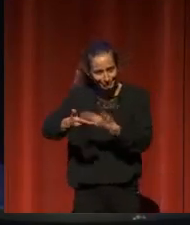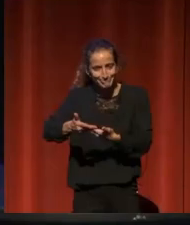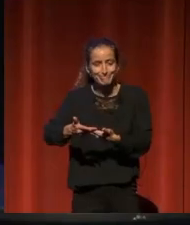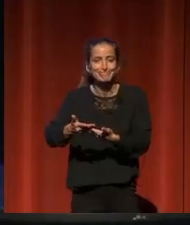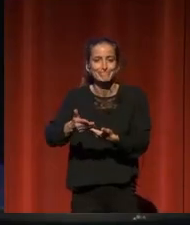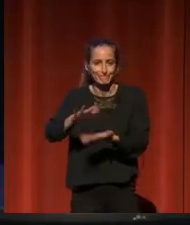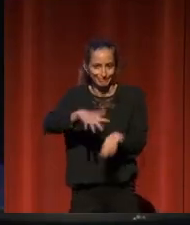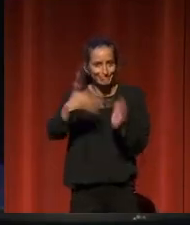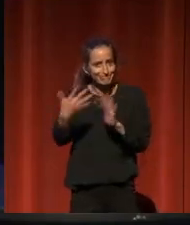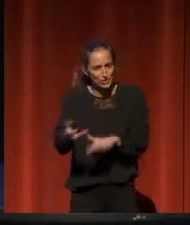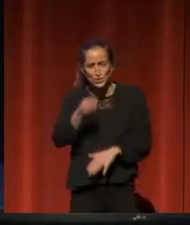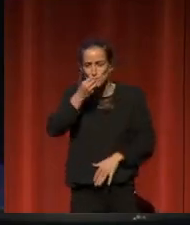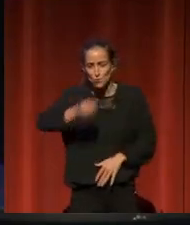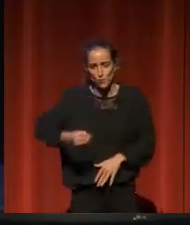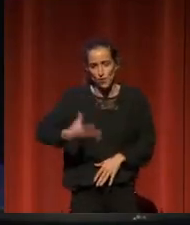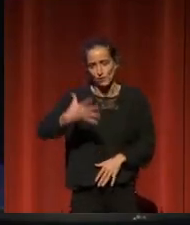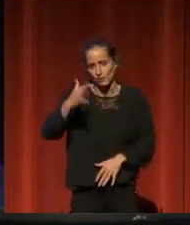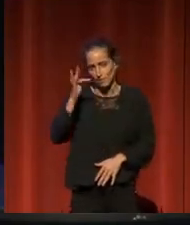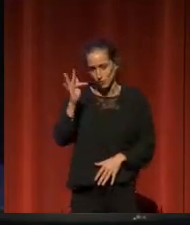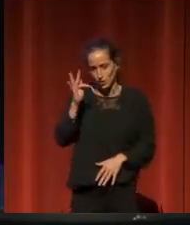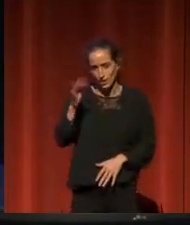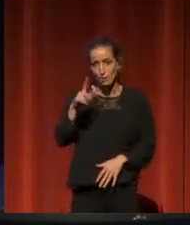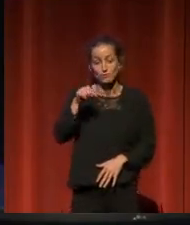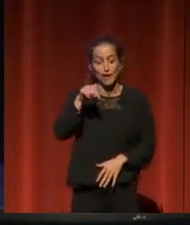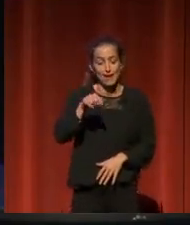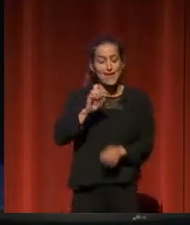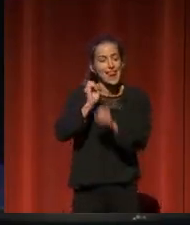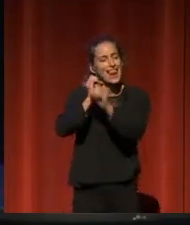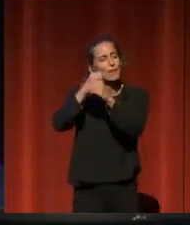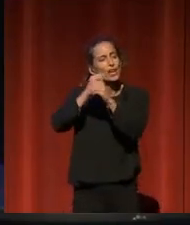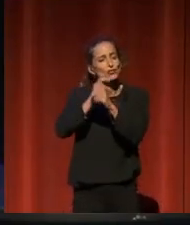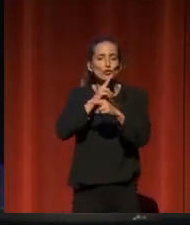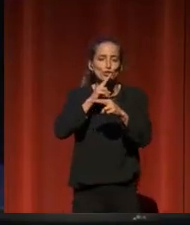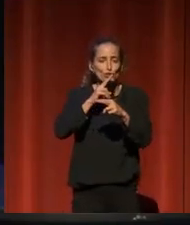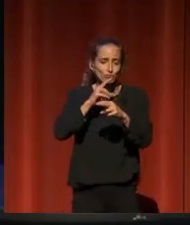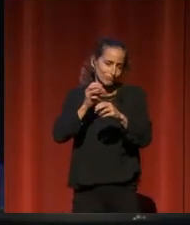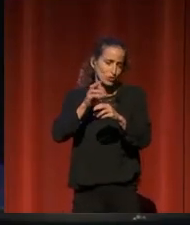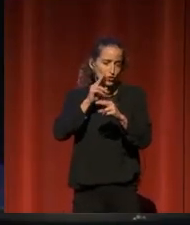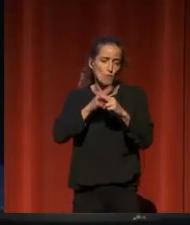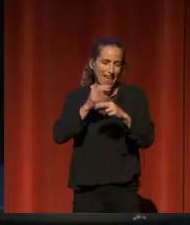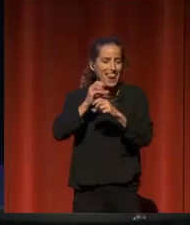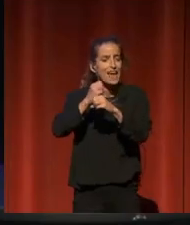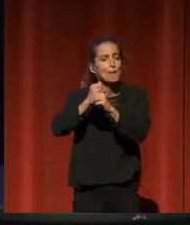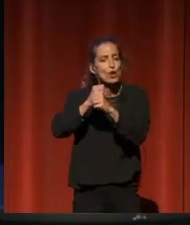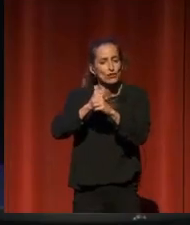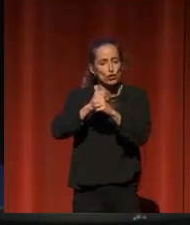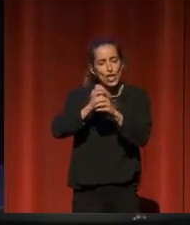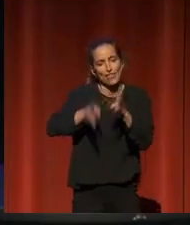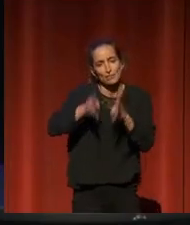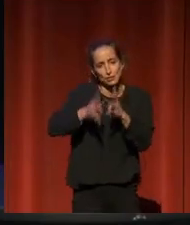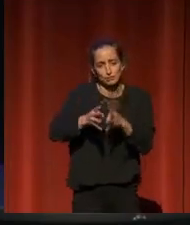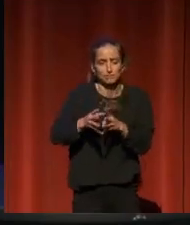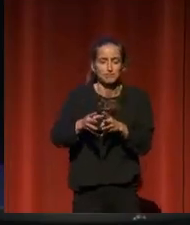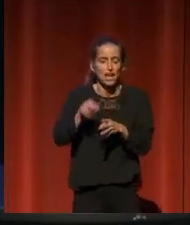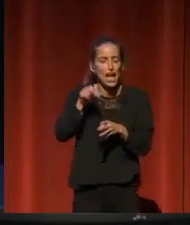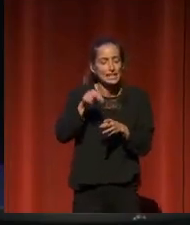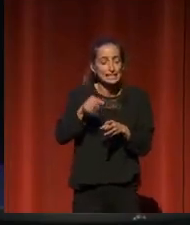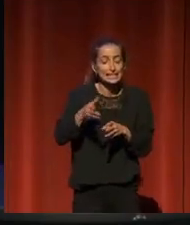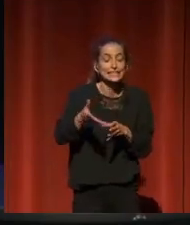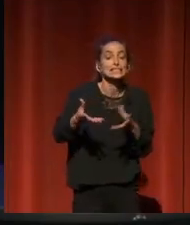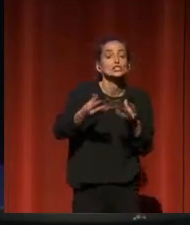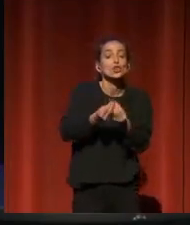un laboratorio ciudadano que hemos hecho en colaboración con media Prado e con las